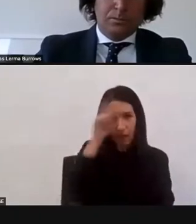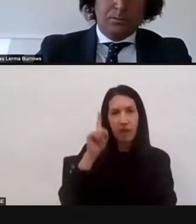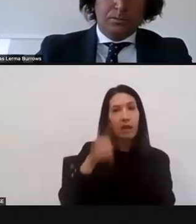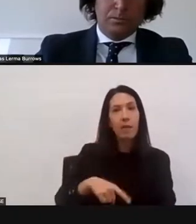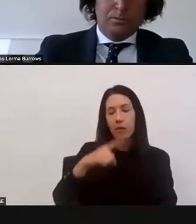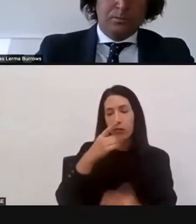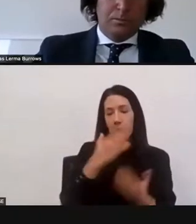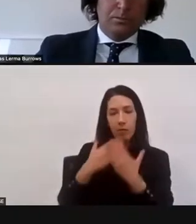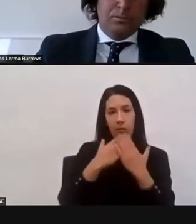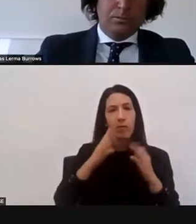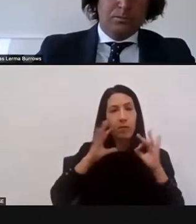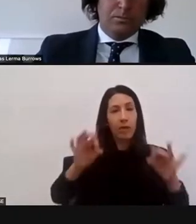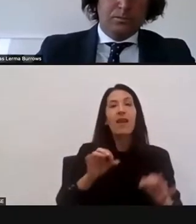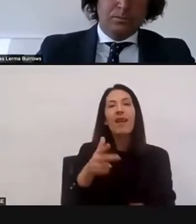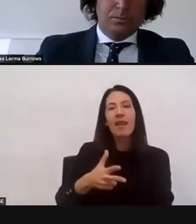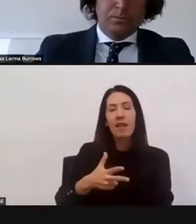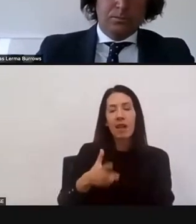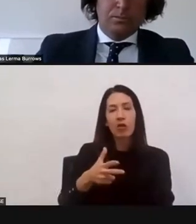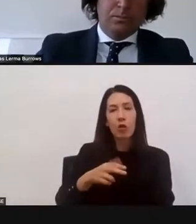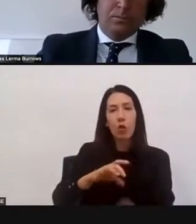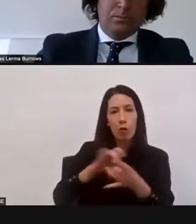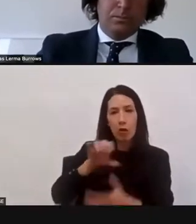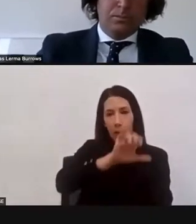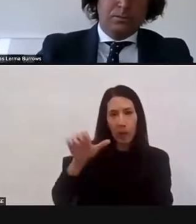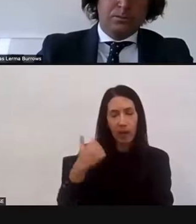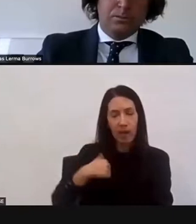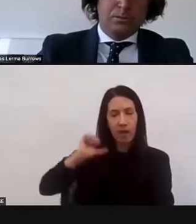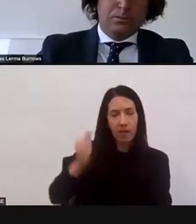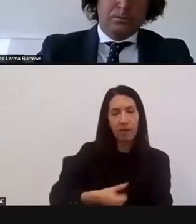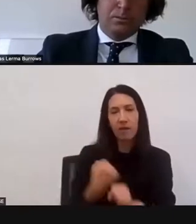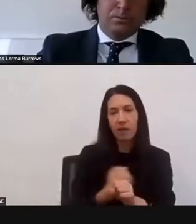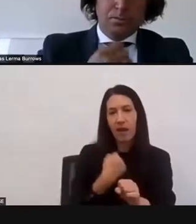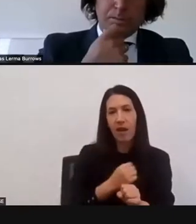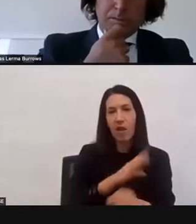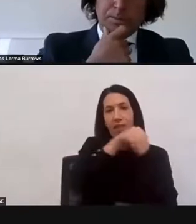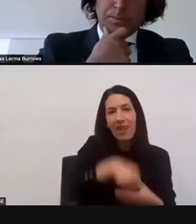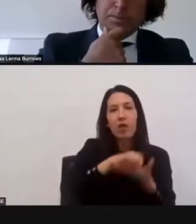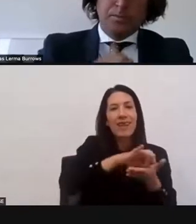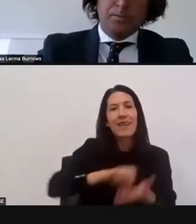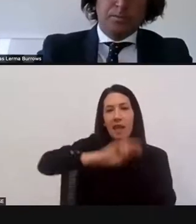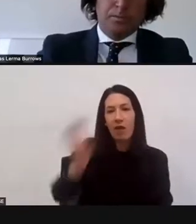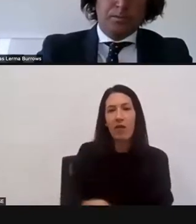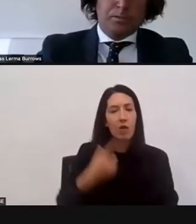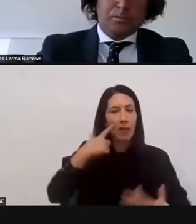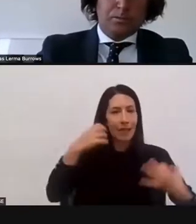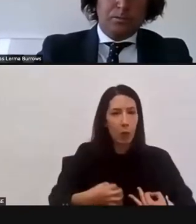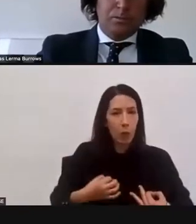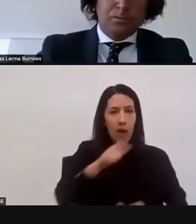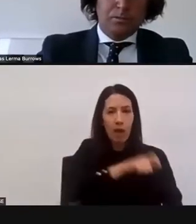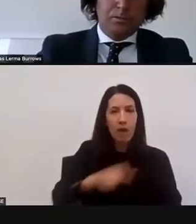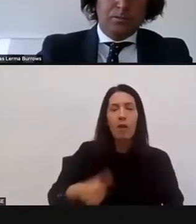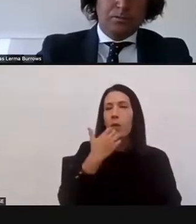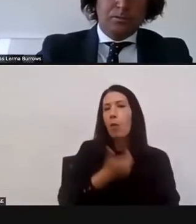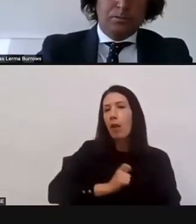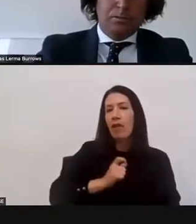en Derecho de la Unión Europea, ha trabajado desde entonces en diferentes servicios de seguridad ciudadana de la Policía Judicial